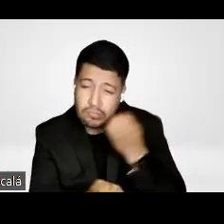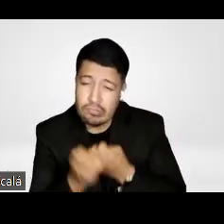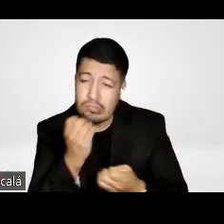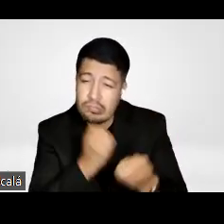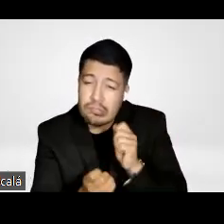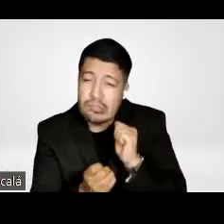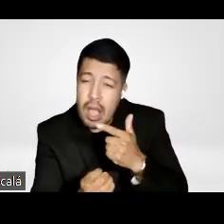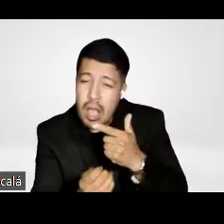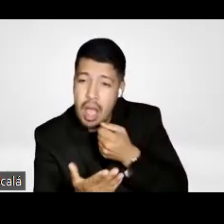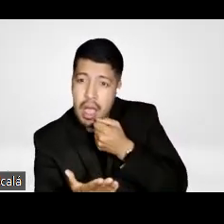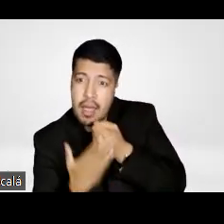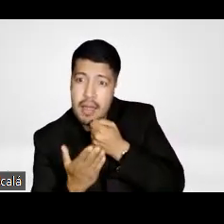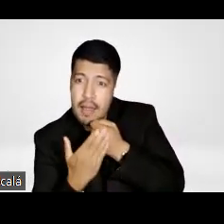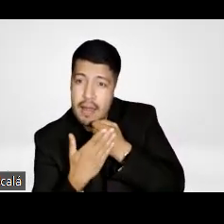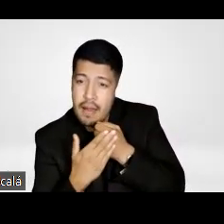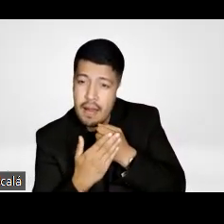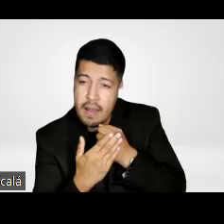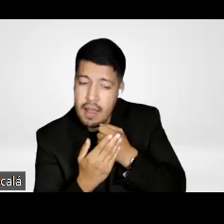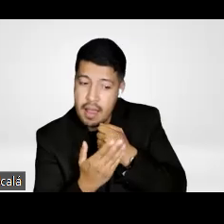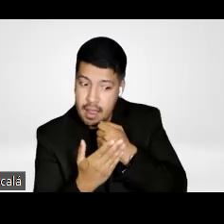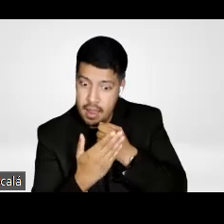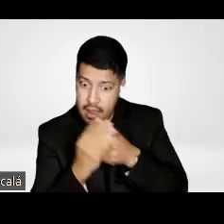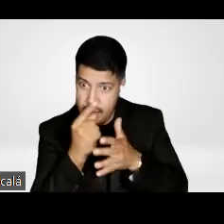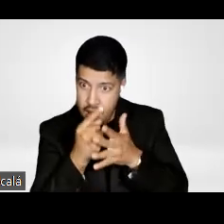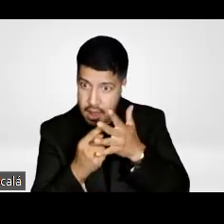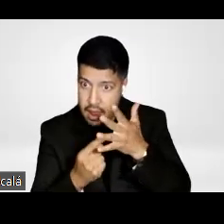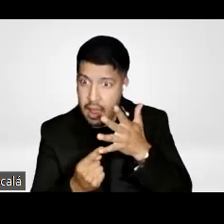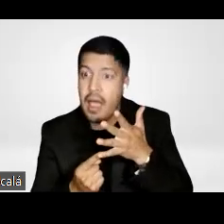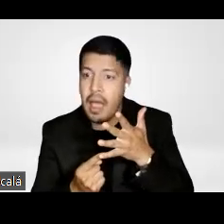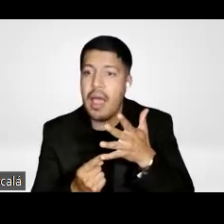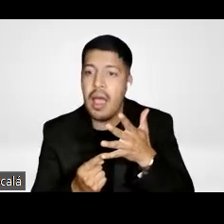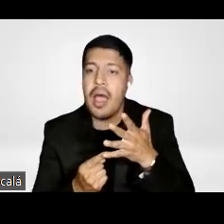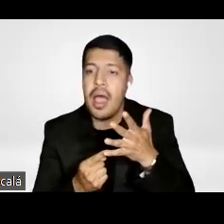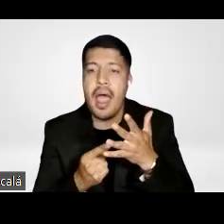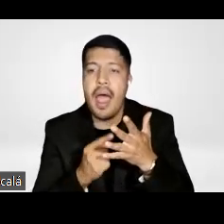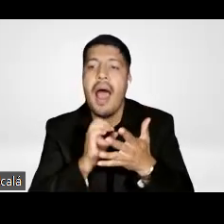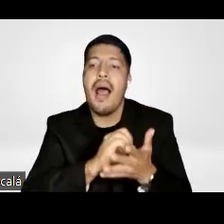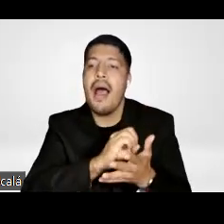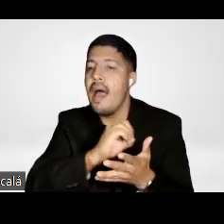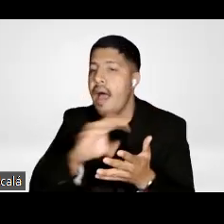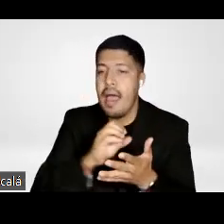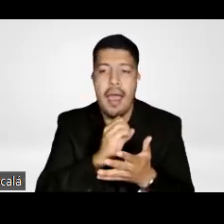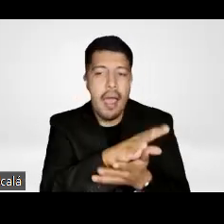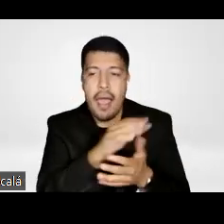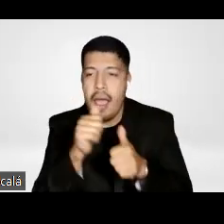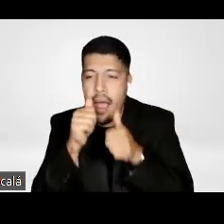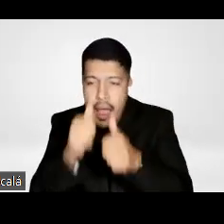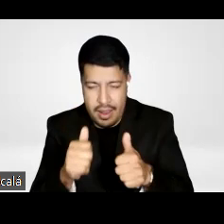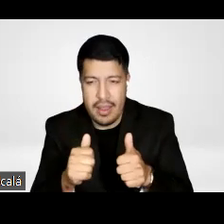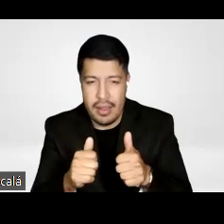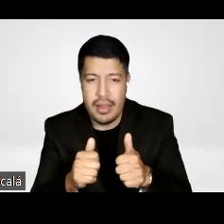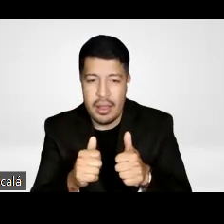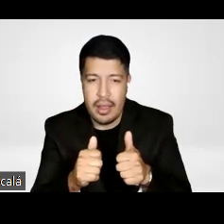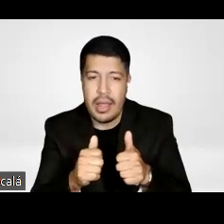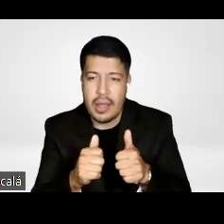esos signos vamos a guiar la intervención del niño. El diagnóstico nos brinda información para una intervención oportuna, eficaz